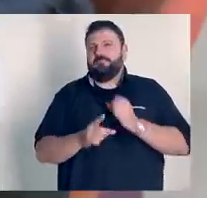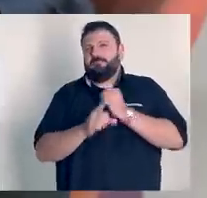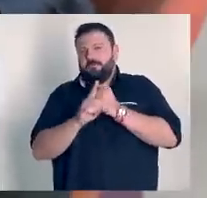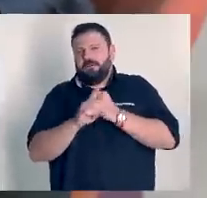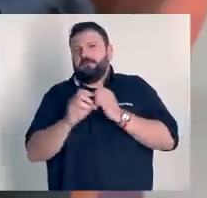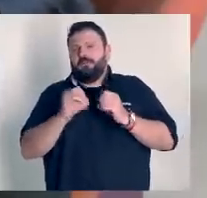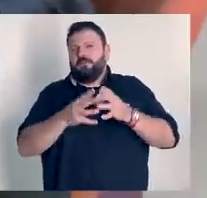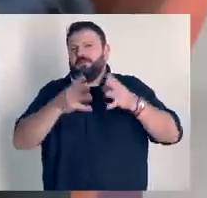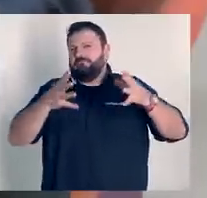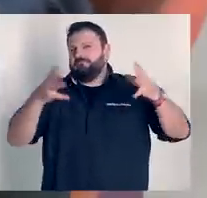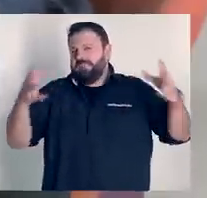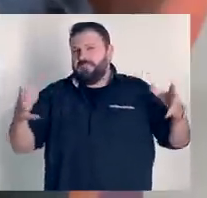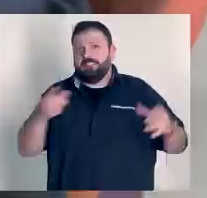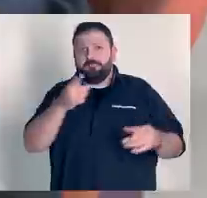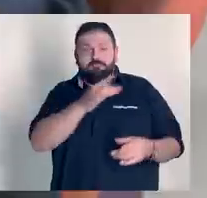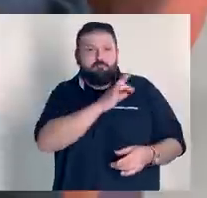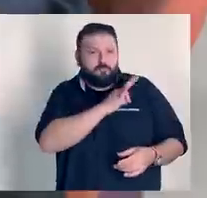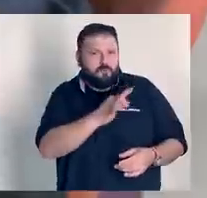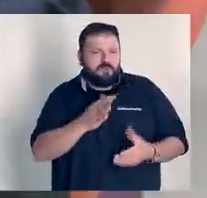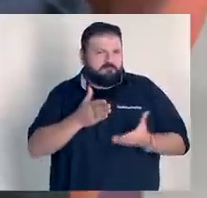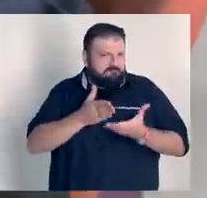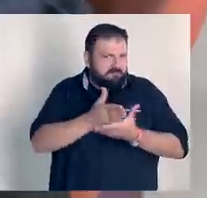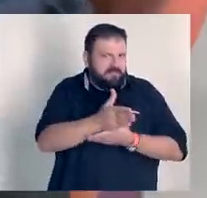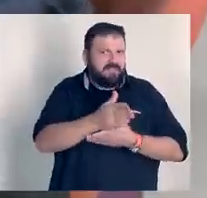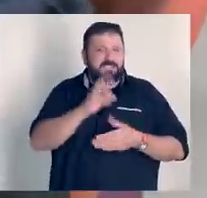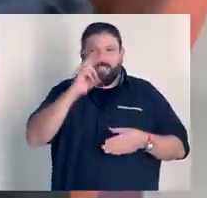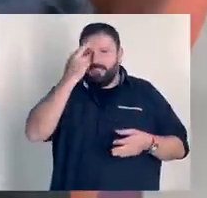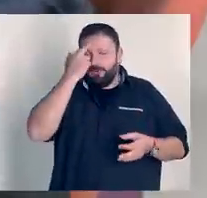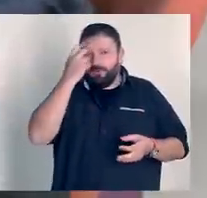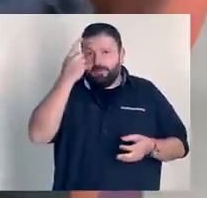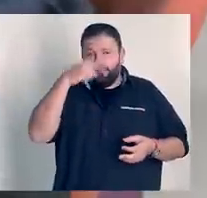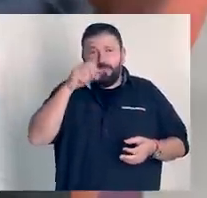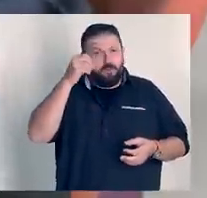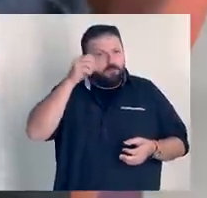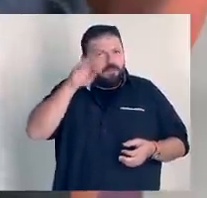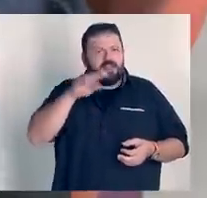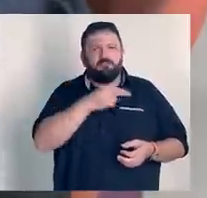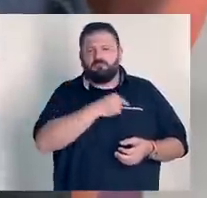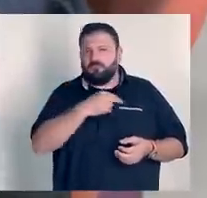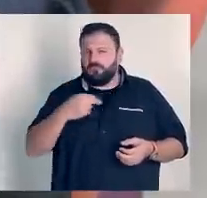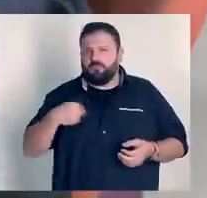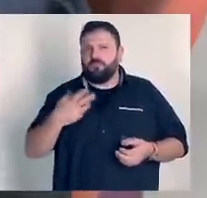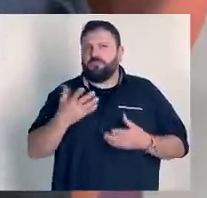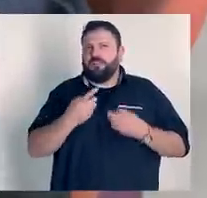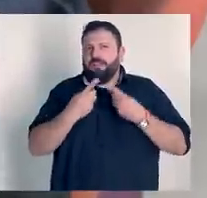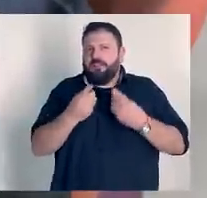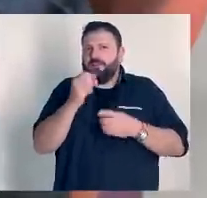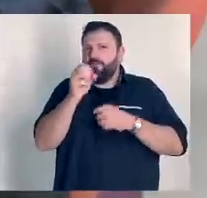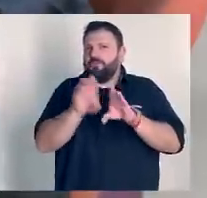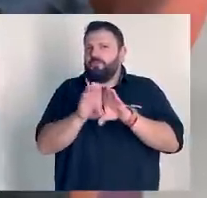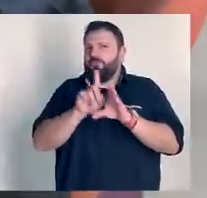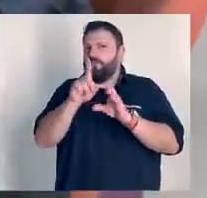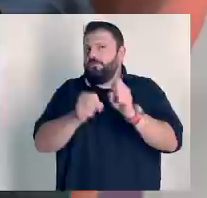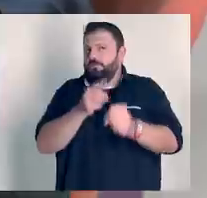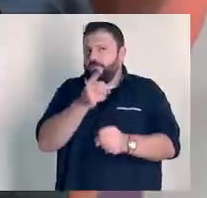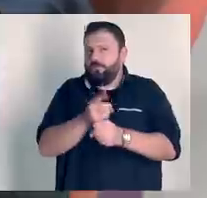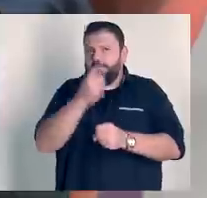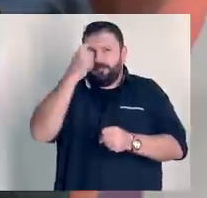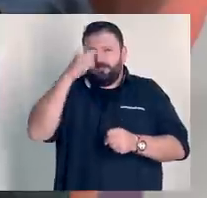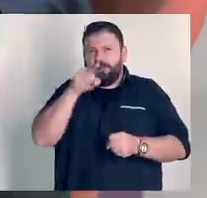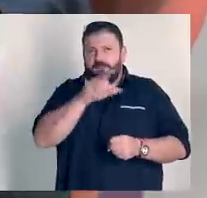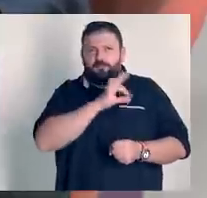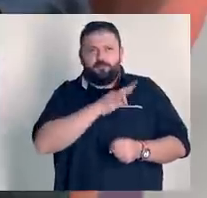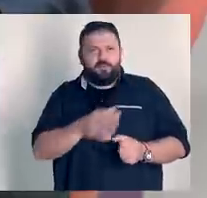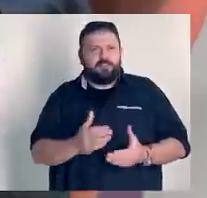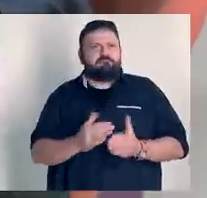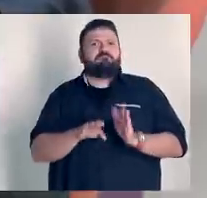Mauri, se llama O Crisis o Creces. Recordar que acá en OmniLife nosotros vemos las crisis como una oportunidad de crecimiento. Entonces, pues bueno, los invitamos,